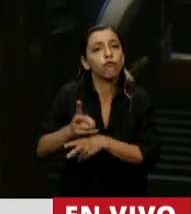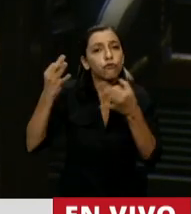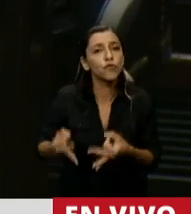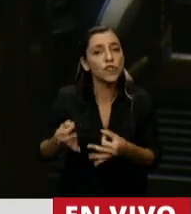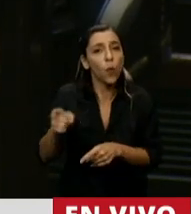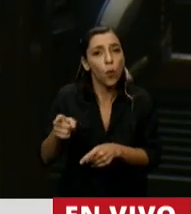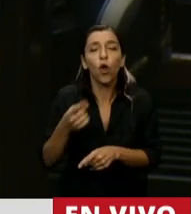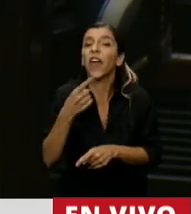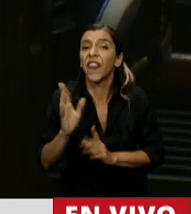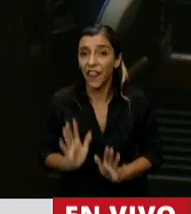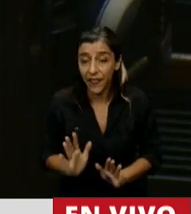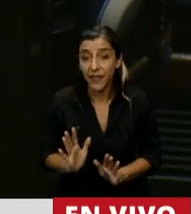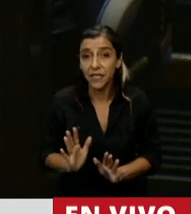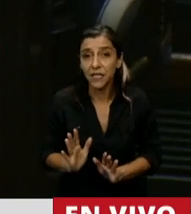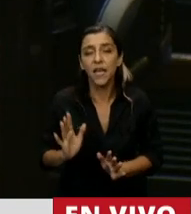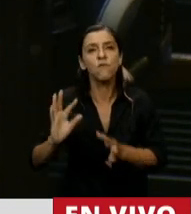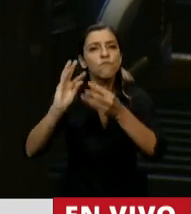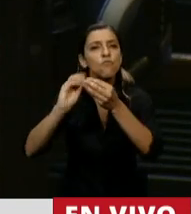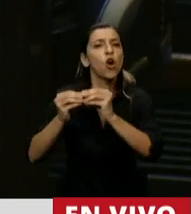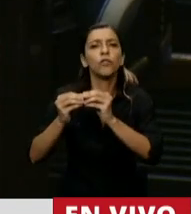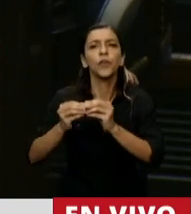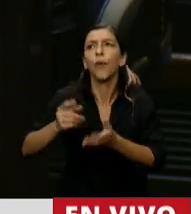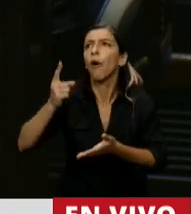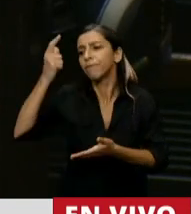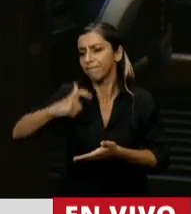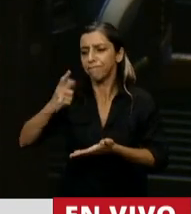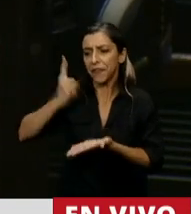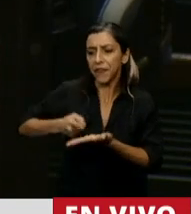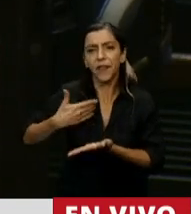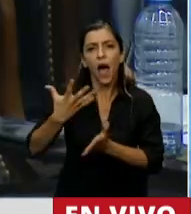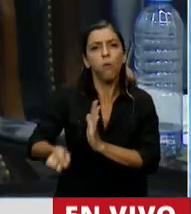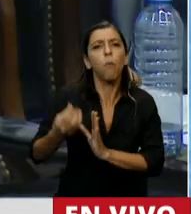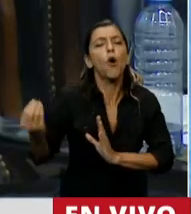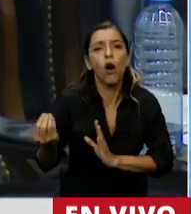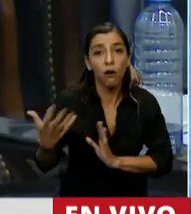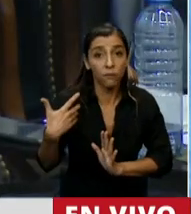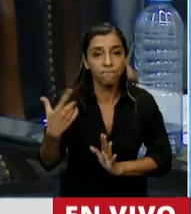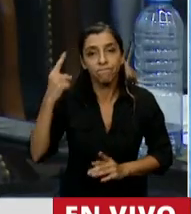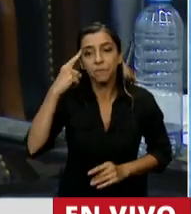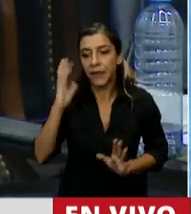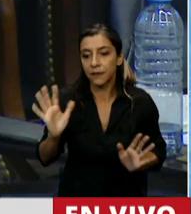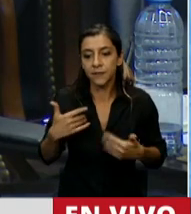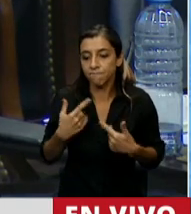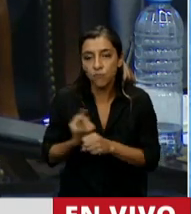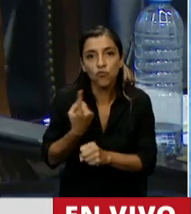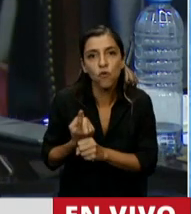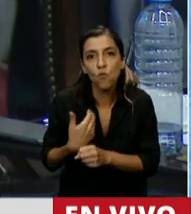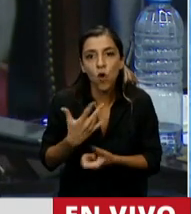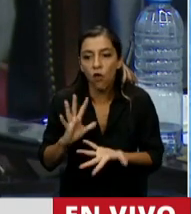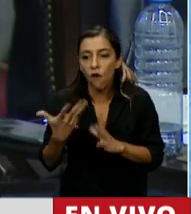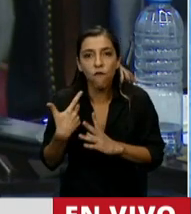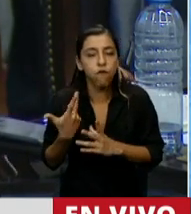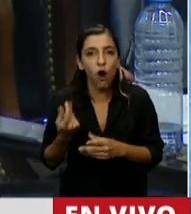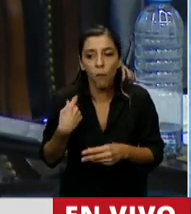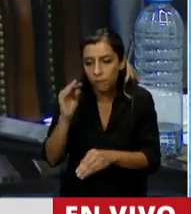que establece que una de las primeras causas del aborto es la percepción de no contar con los medios necesarios para afrontar